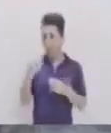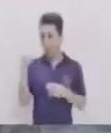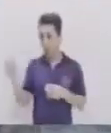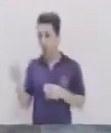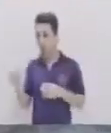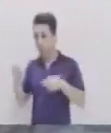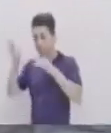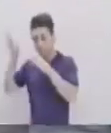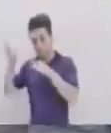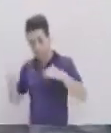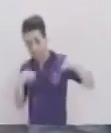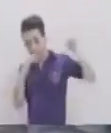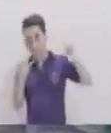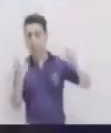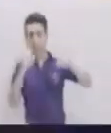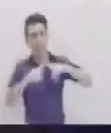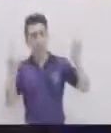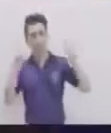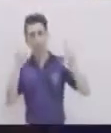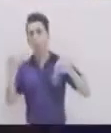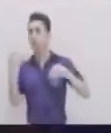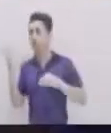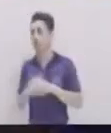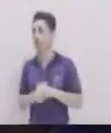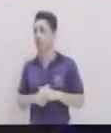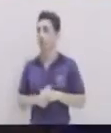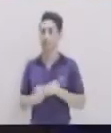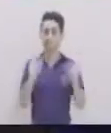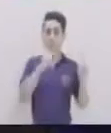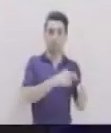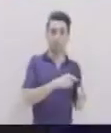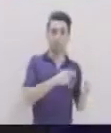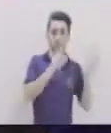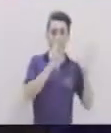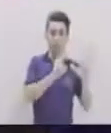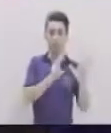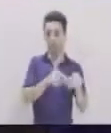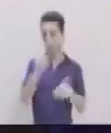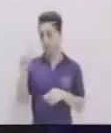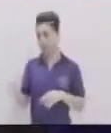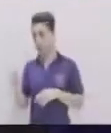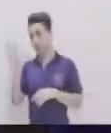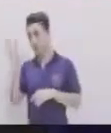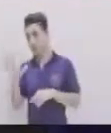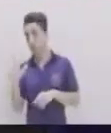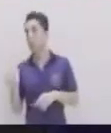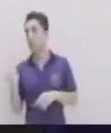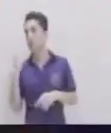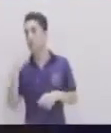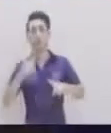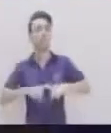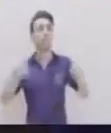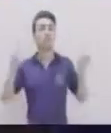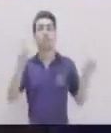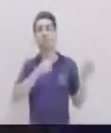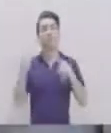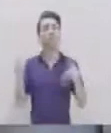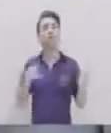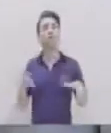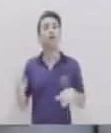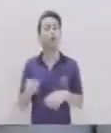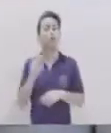sandía? Veamos. Ok, aquí tenemos 7 y aquí tenemos 5. La diferencia entre estas dos frutas